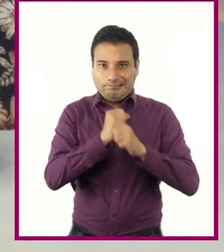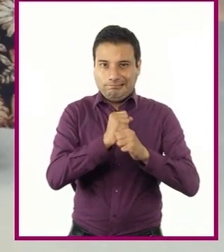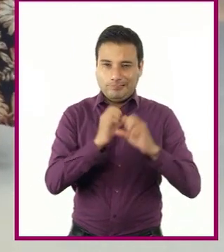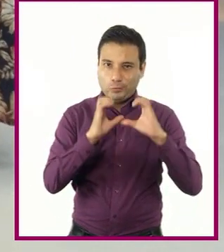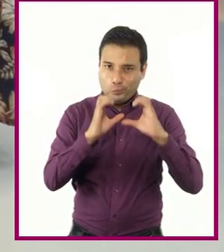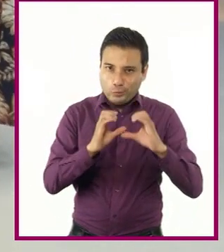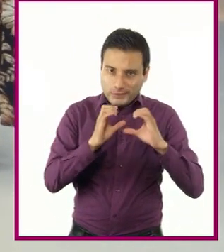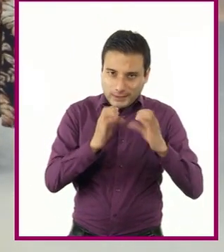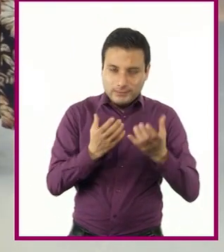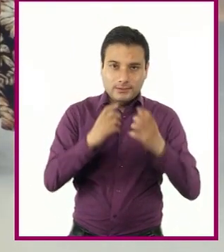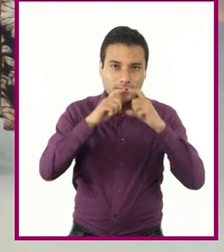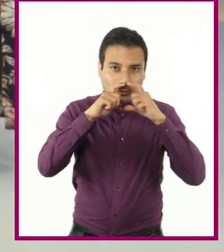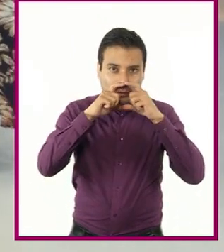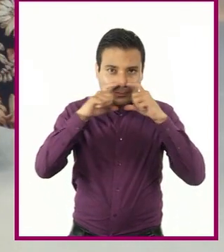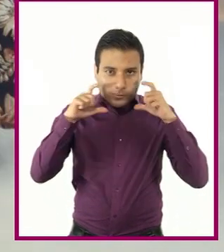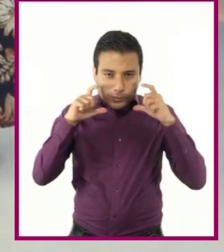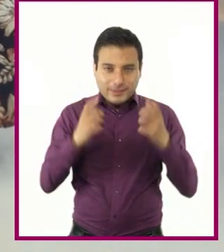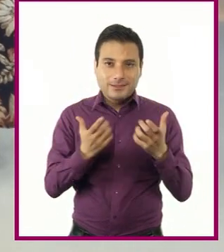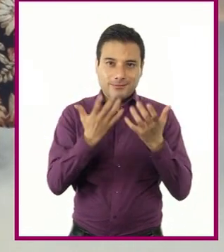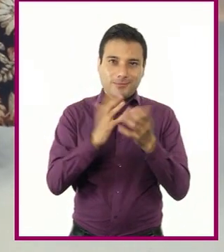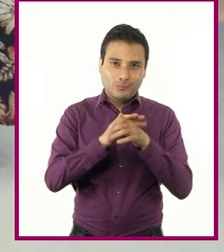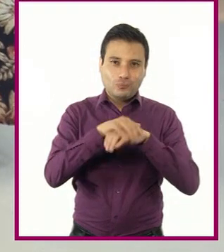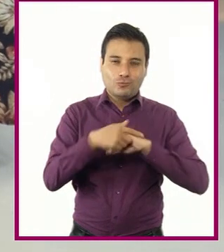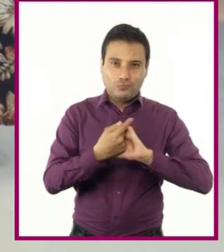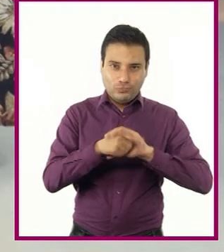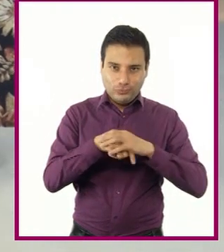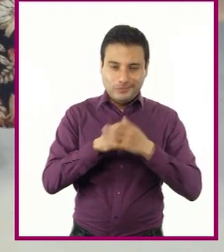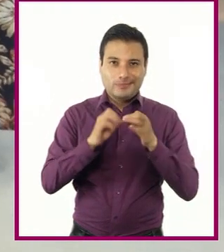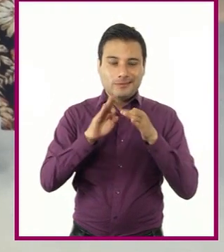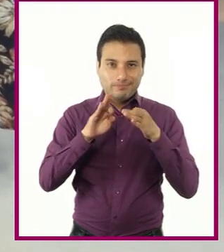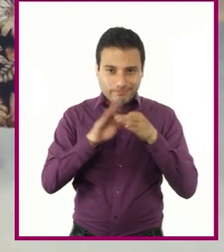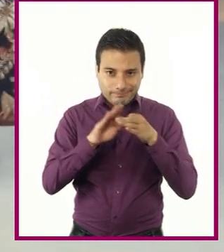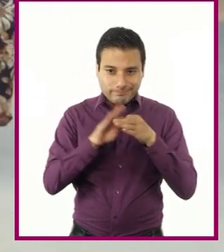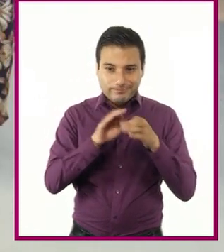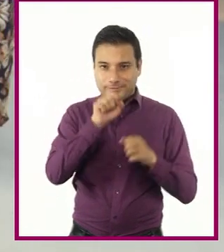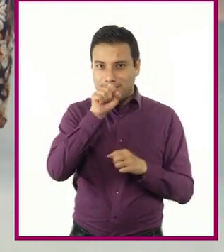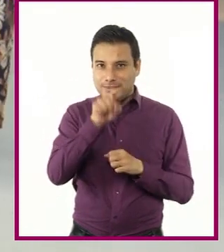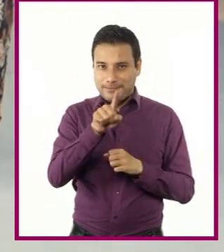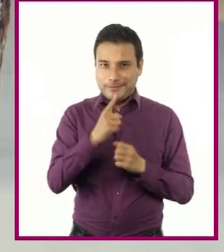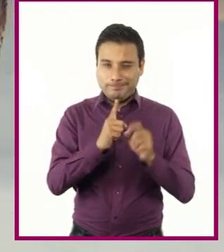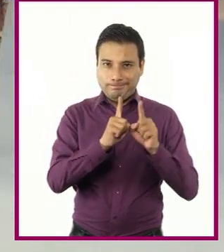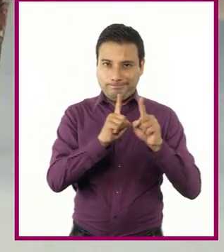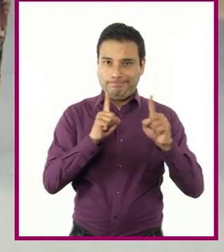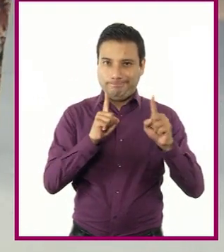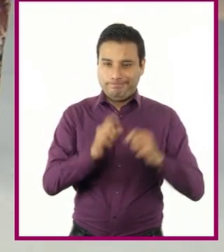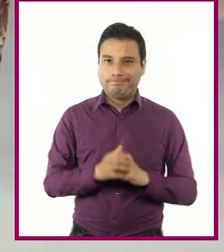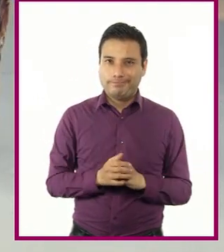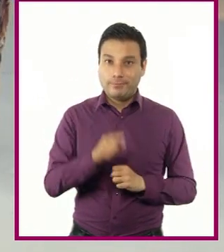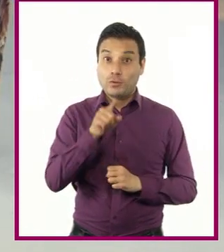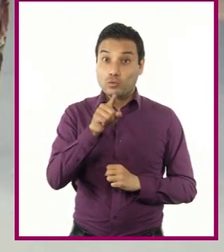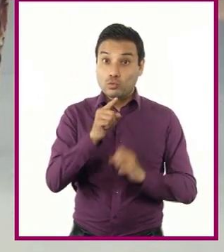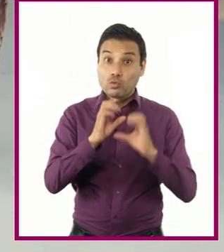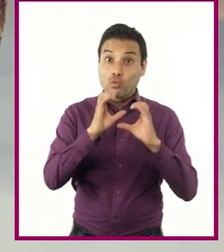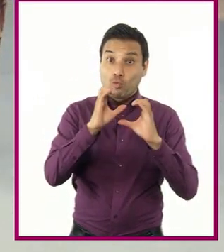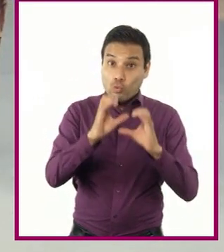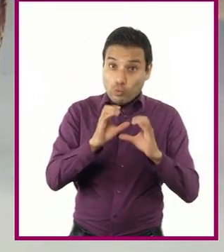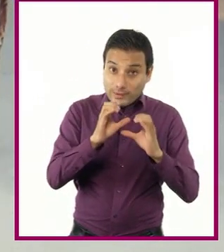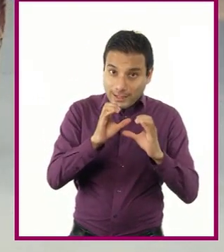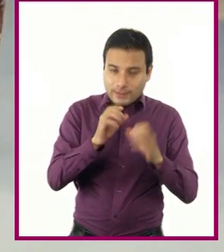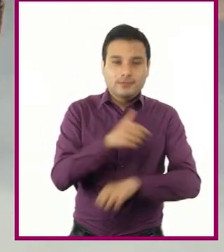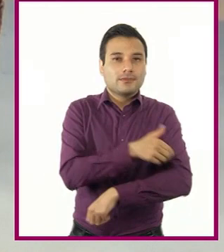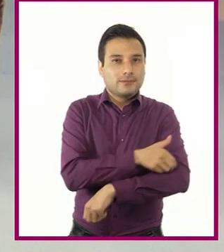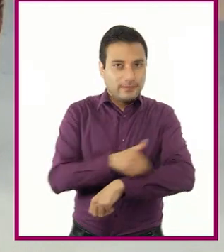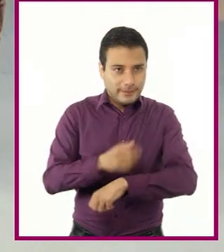el uso correcto del cubrebocas, el lavado frecuente de manos y conservar la sana distancia. Protéjanse y protejan a su familia